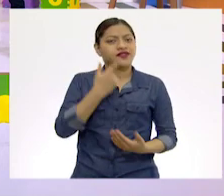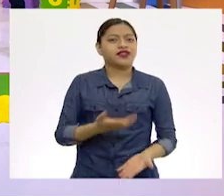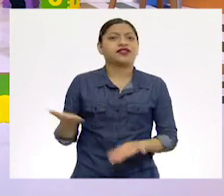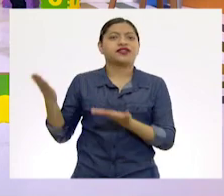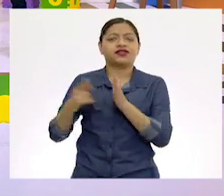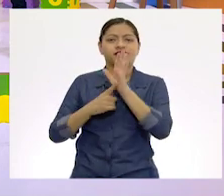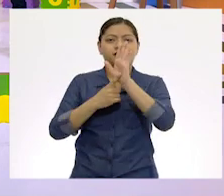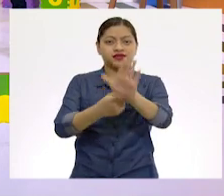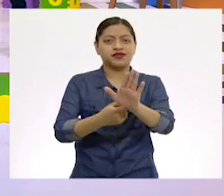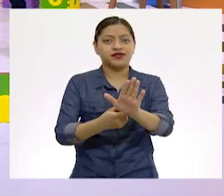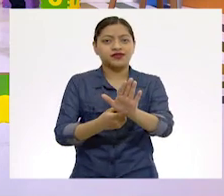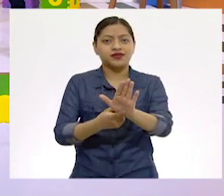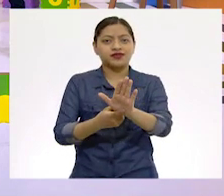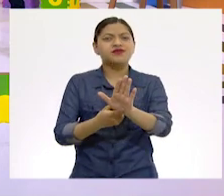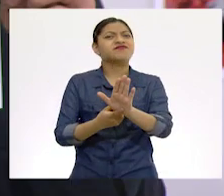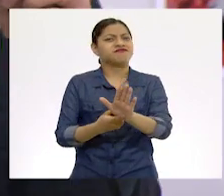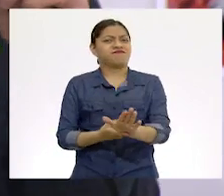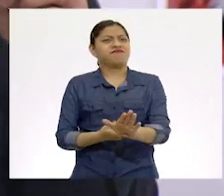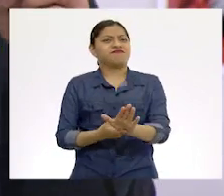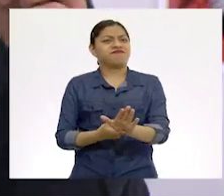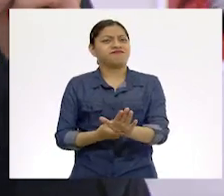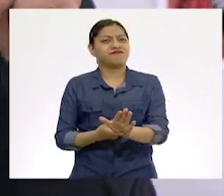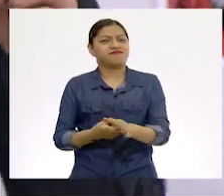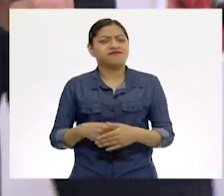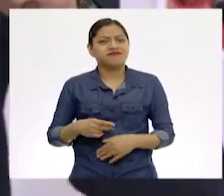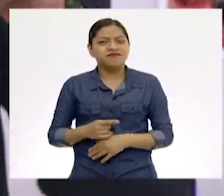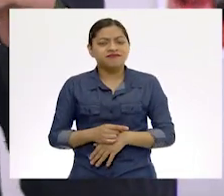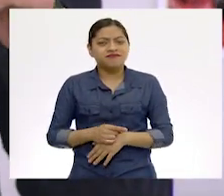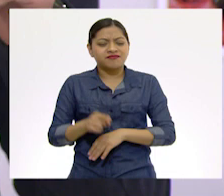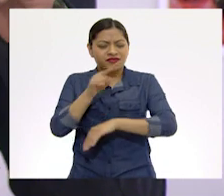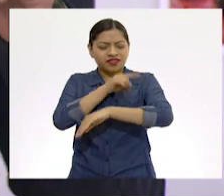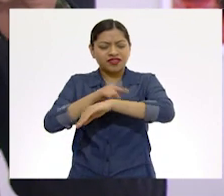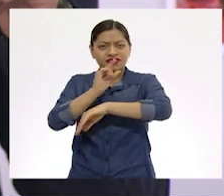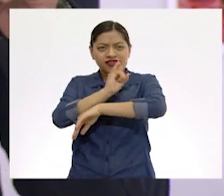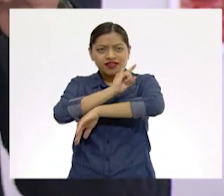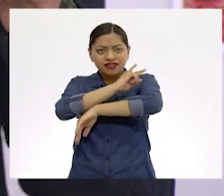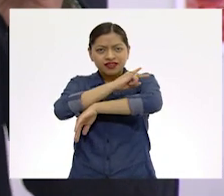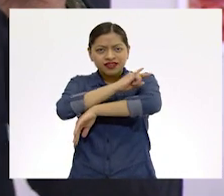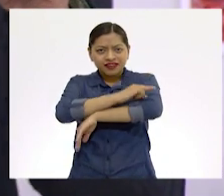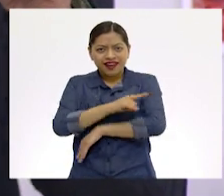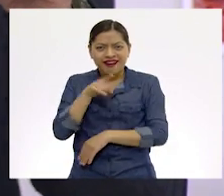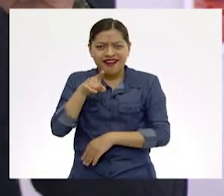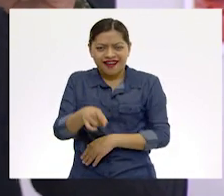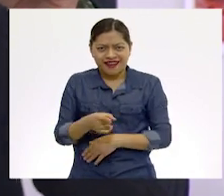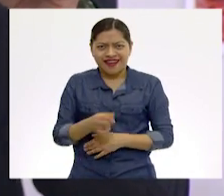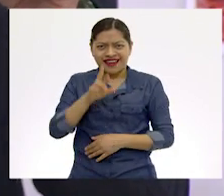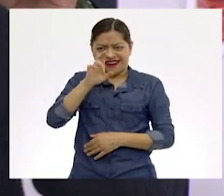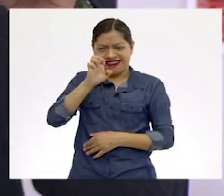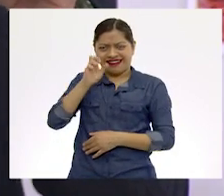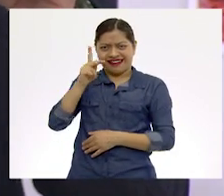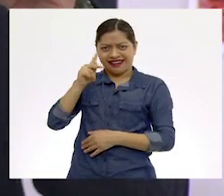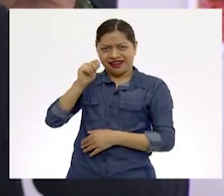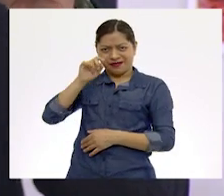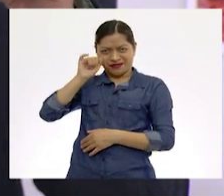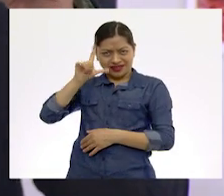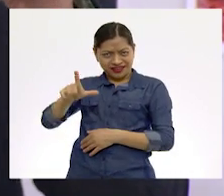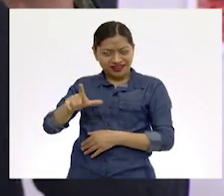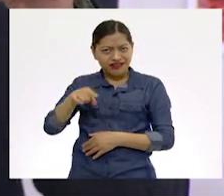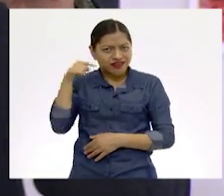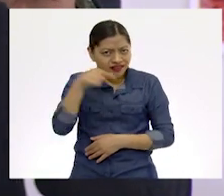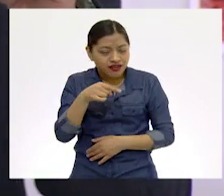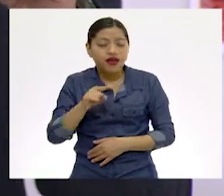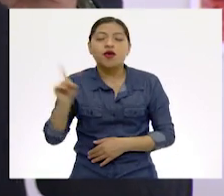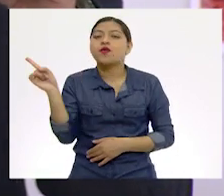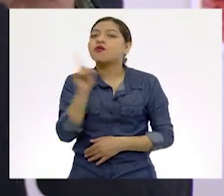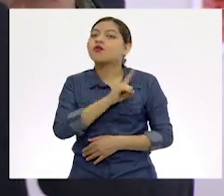niños, por favor. Un caracol, pero ¿un caracol es un reptil? No. Esto es lo curioso. Acuérdense que estamos clasificando